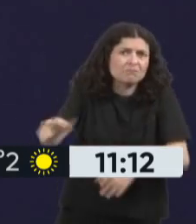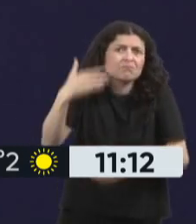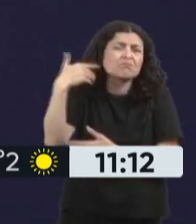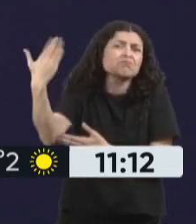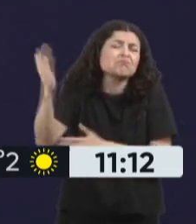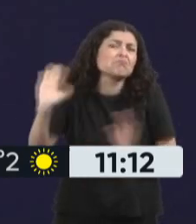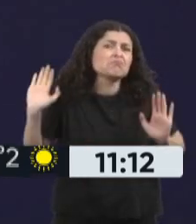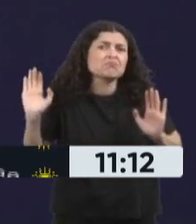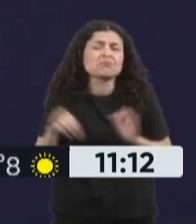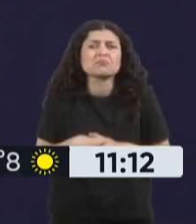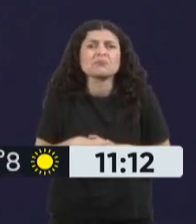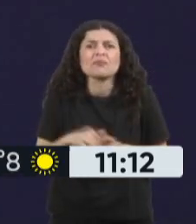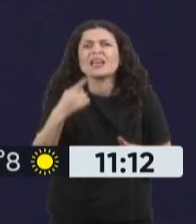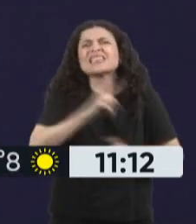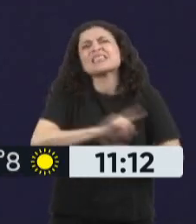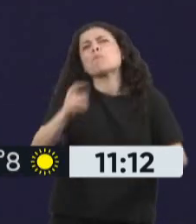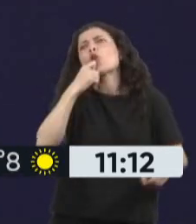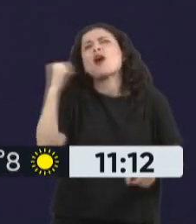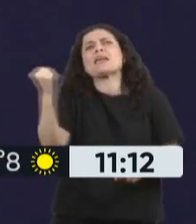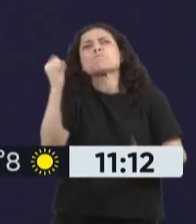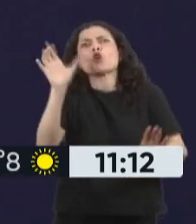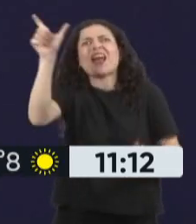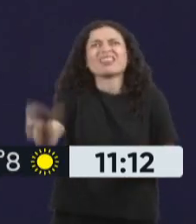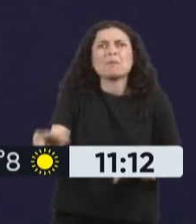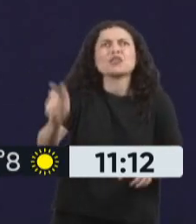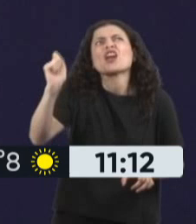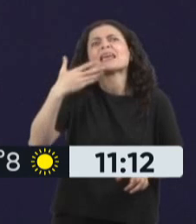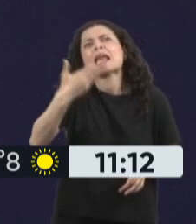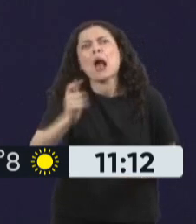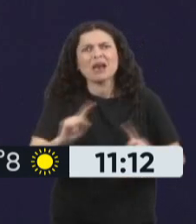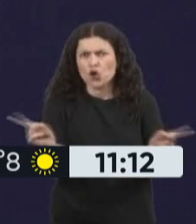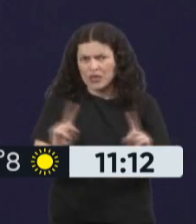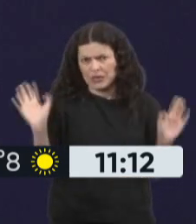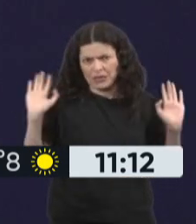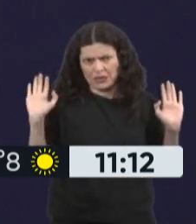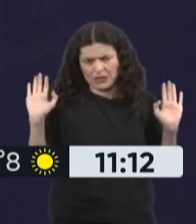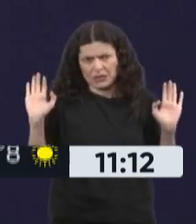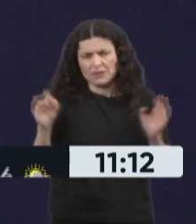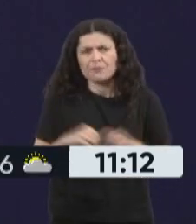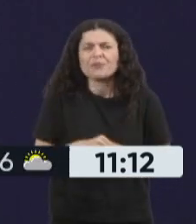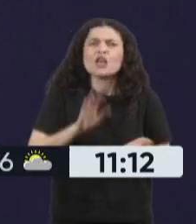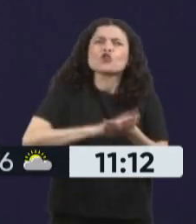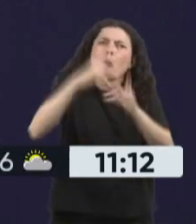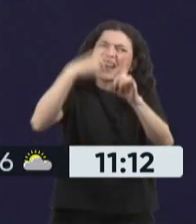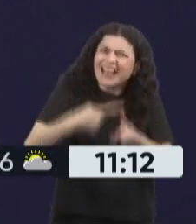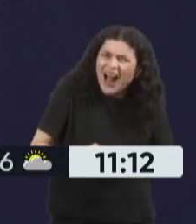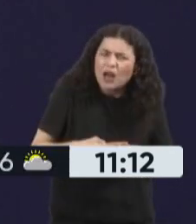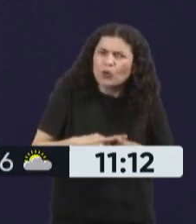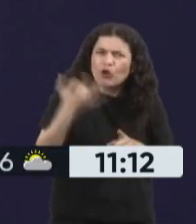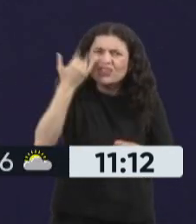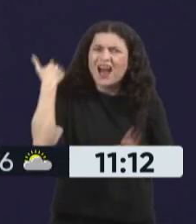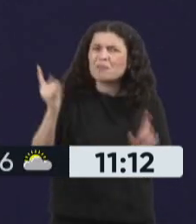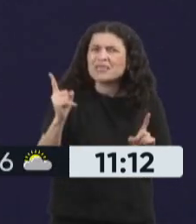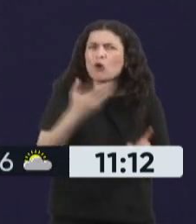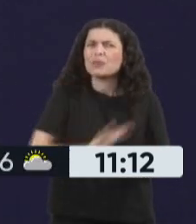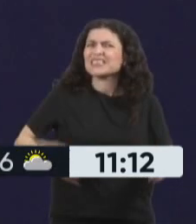que no sé si es relevante aparte, así que no te puedo contestar sobre eso. El cálculo ya lo hizo el presidente y